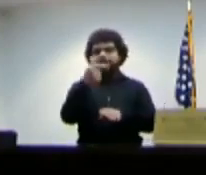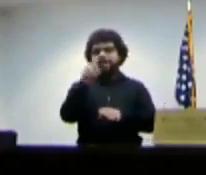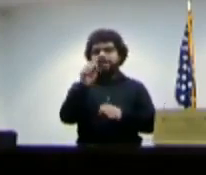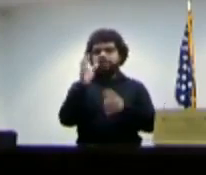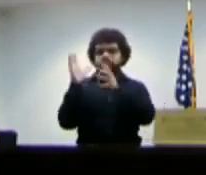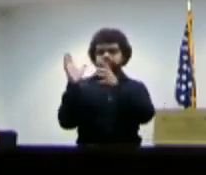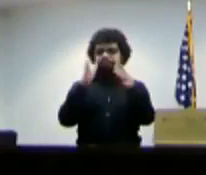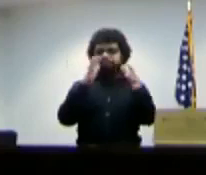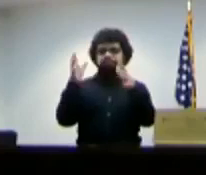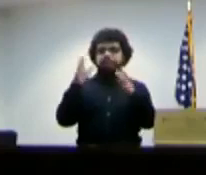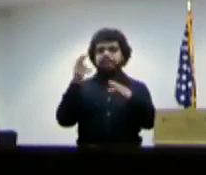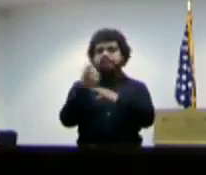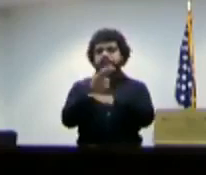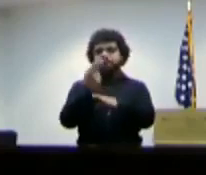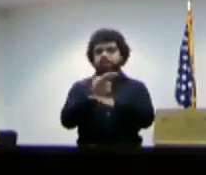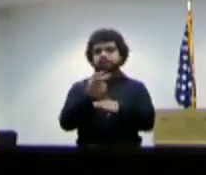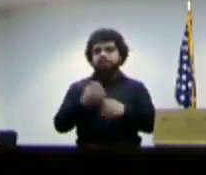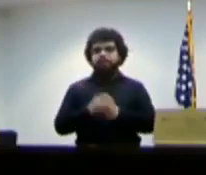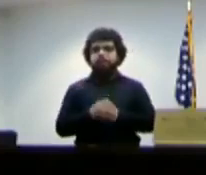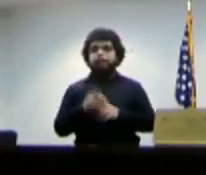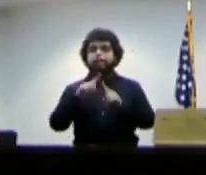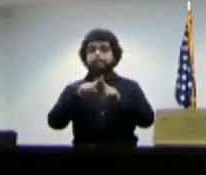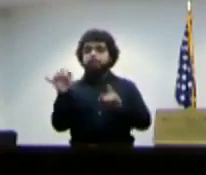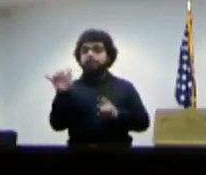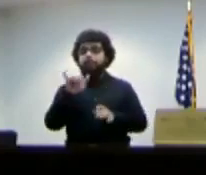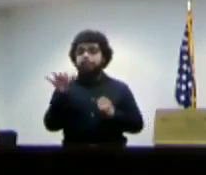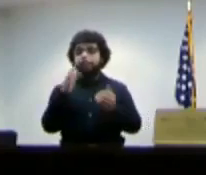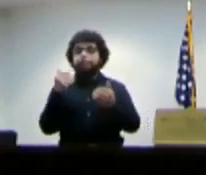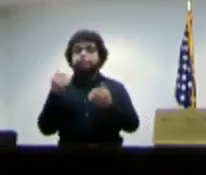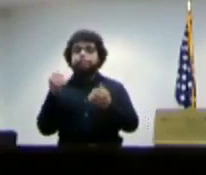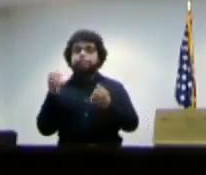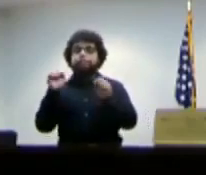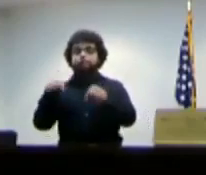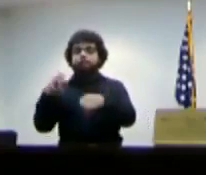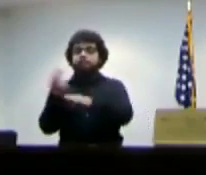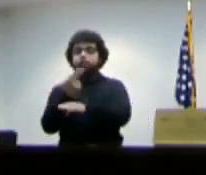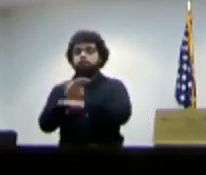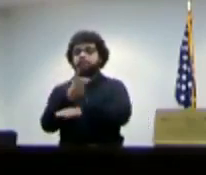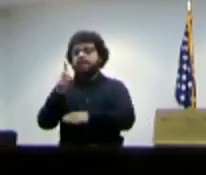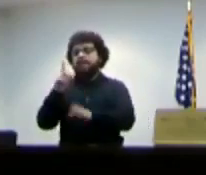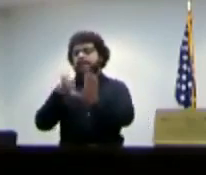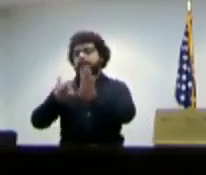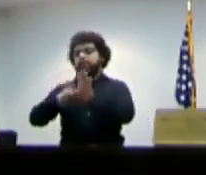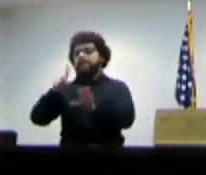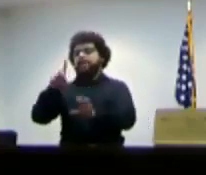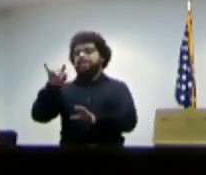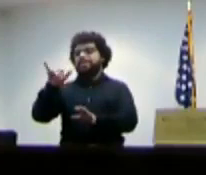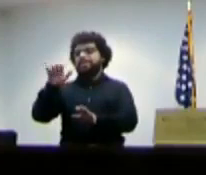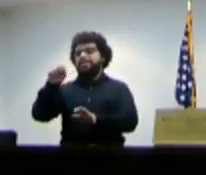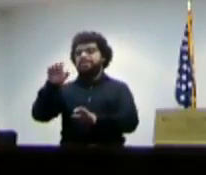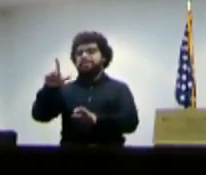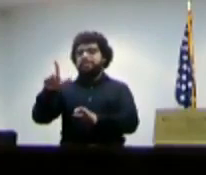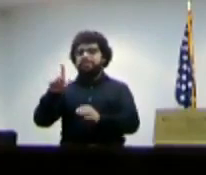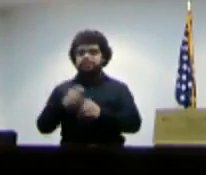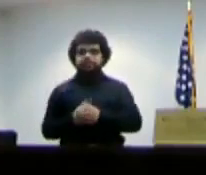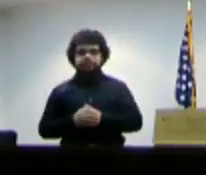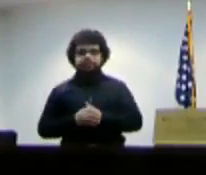capacidad también de poder quemar diésel o destilado liviano número 2.